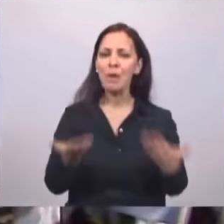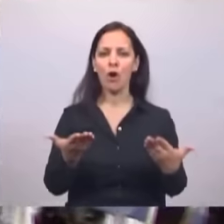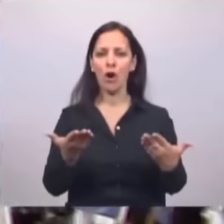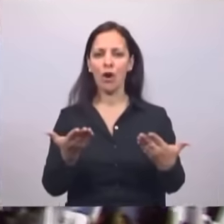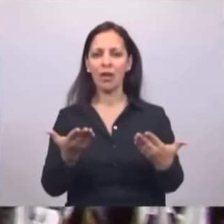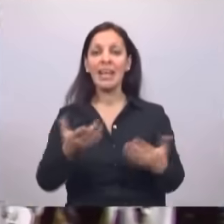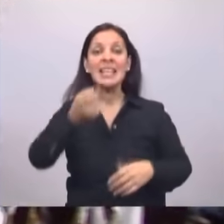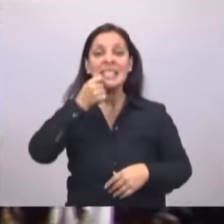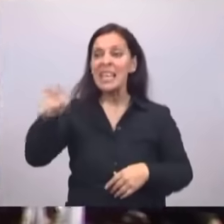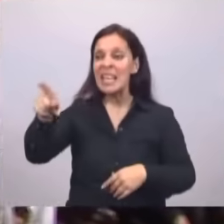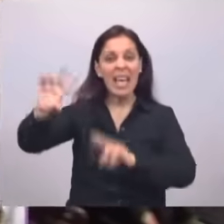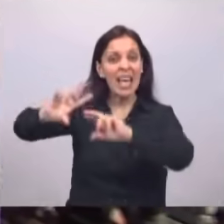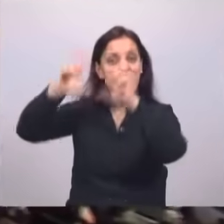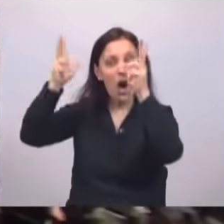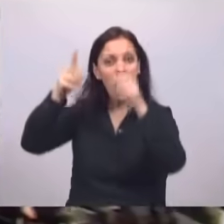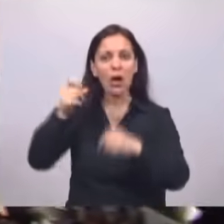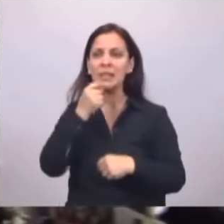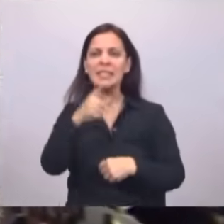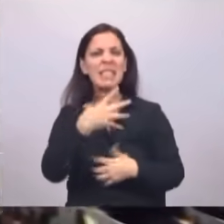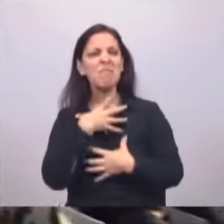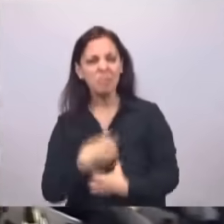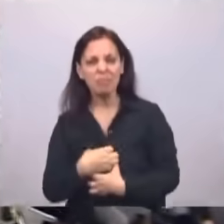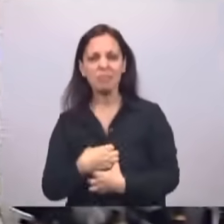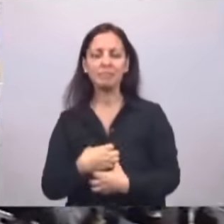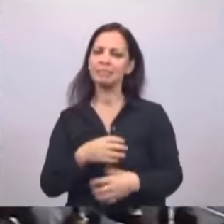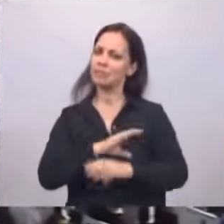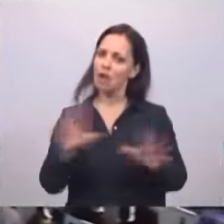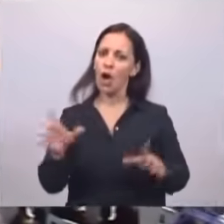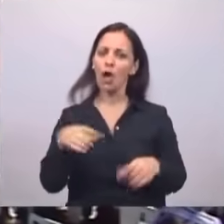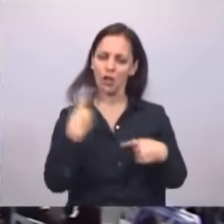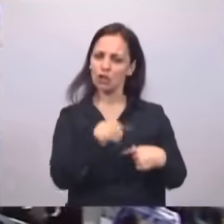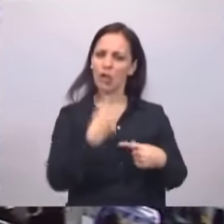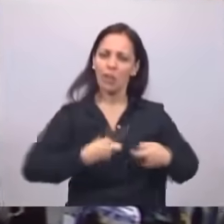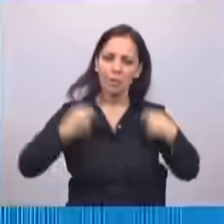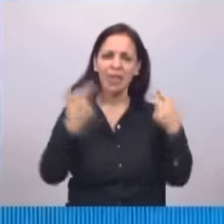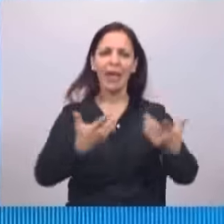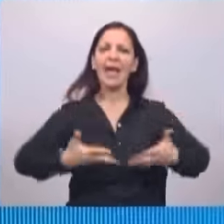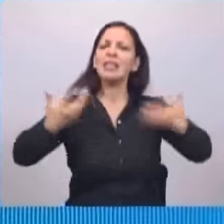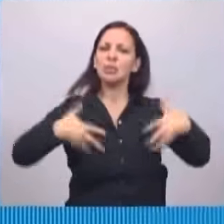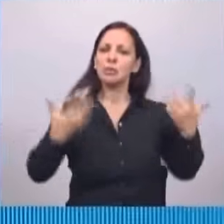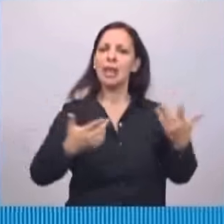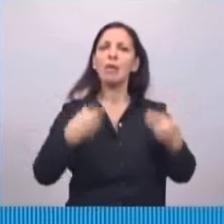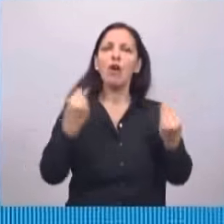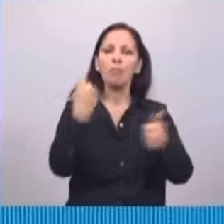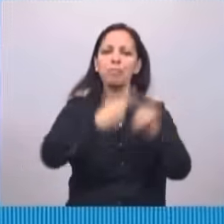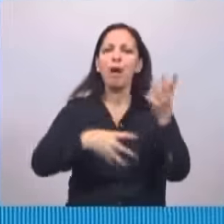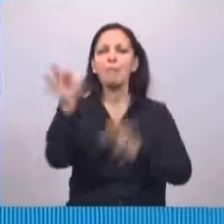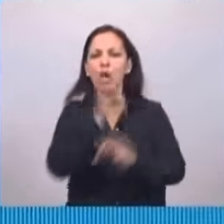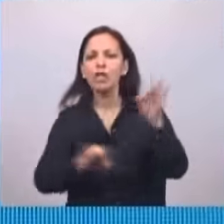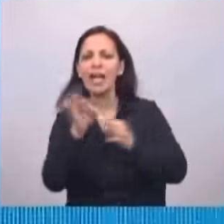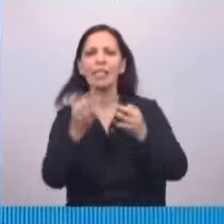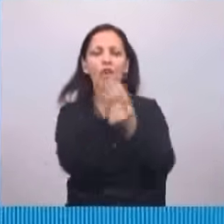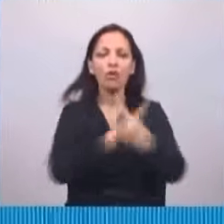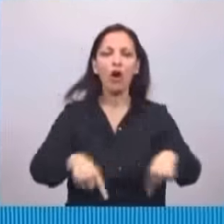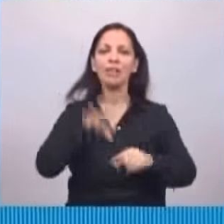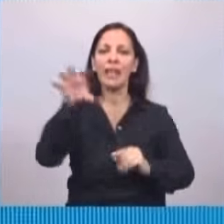Si hay enojo, si hay decepción, vamos a entusiasmarlos con lo que pensamos hacer en la provincia.